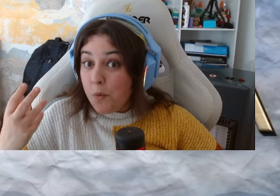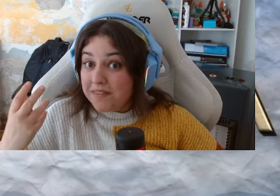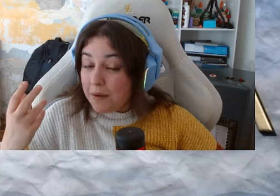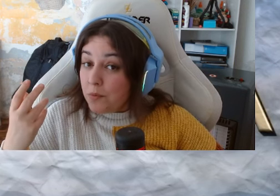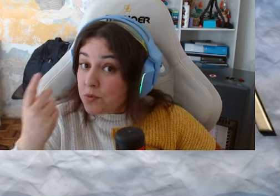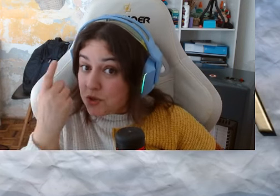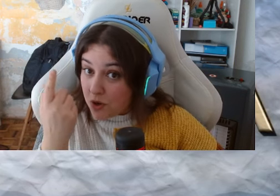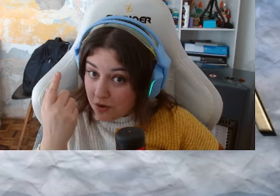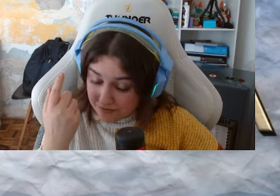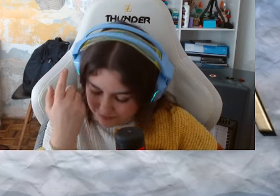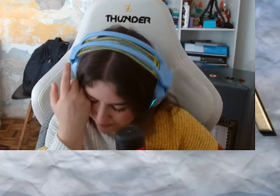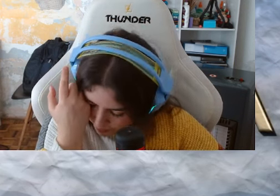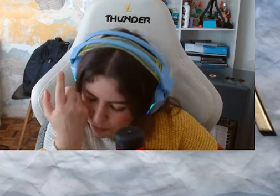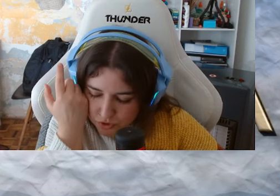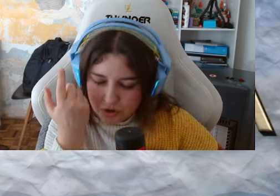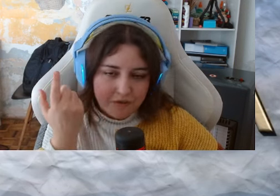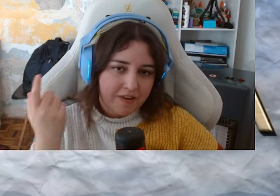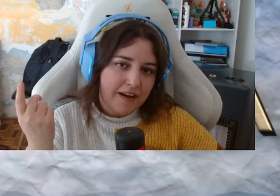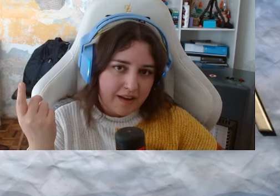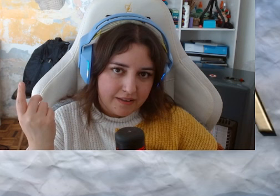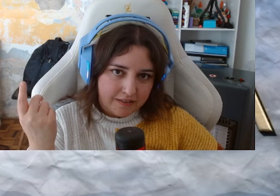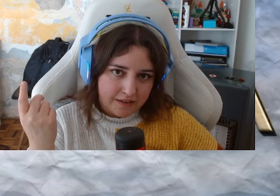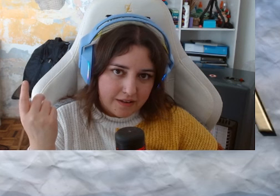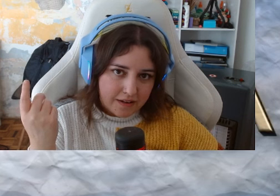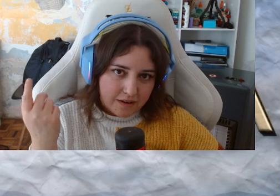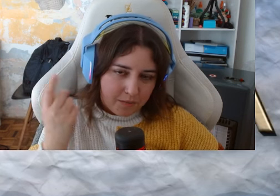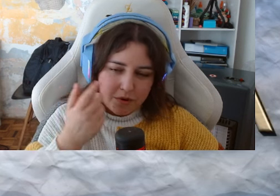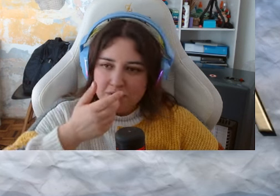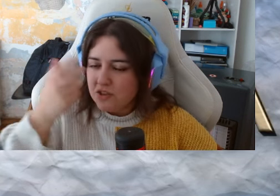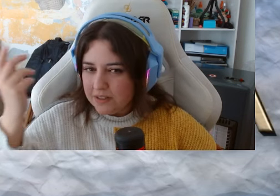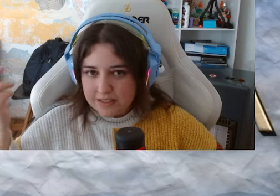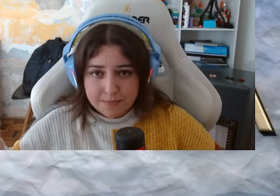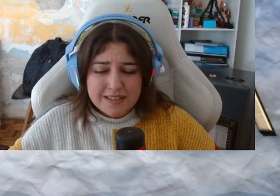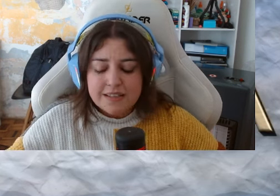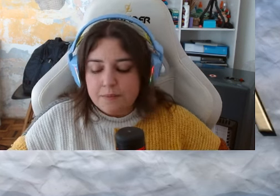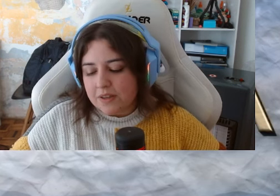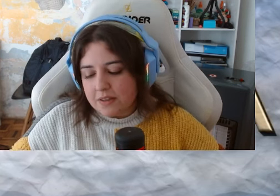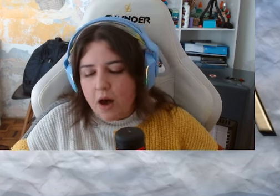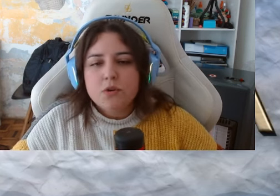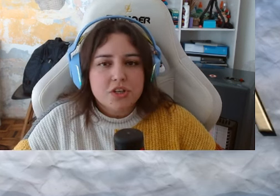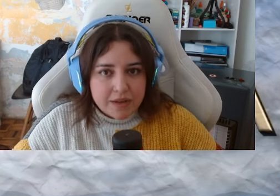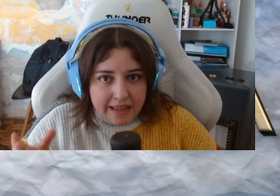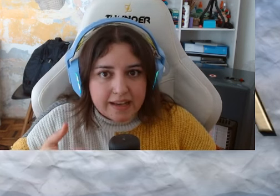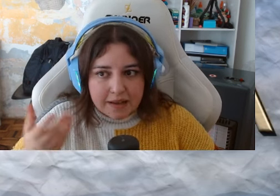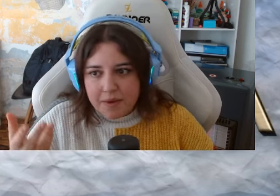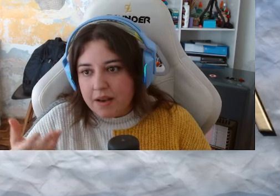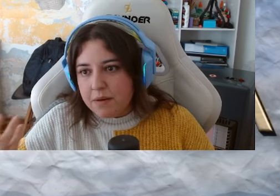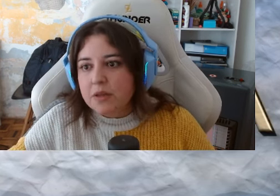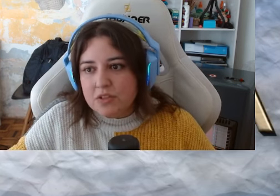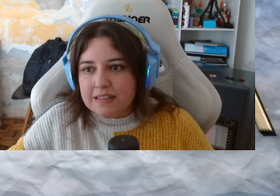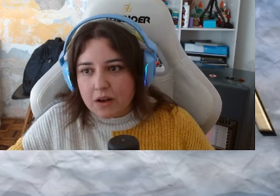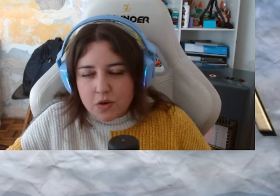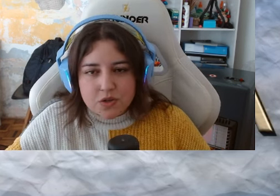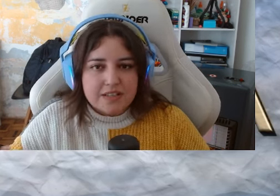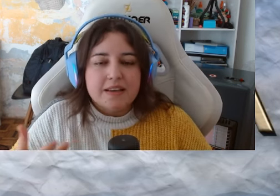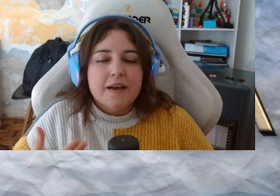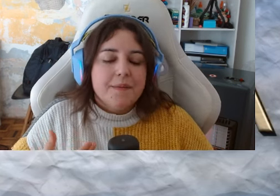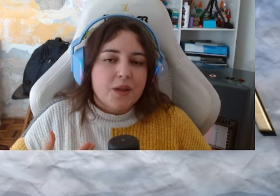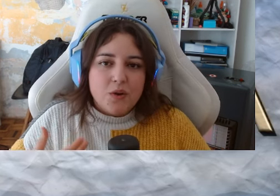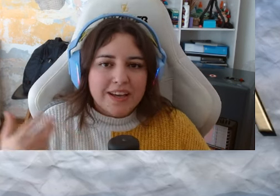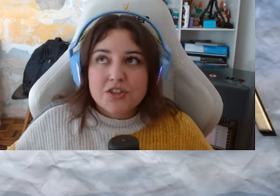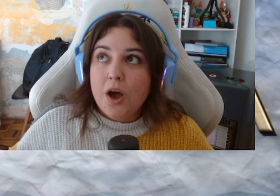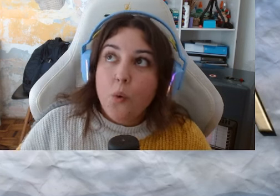mí me cuesta mucho, mucho confiar en la gente. Por millones de experiencias y porque uno llega a una edad que también ha vivido ciertas cosas